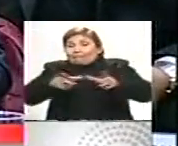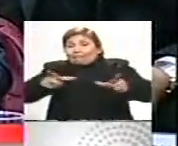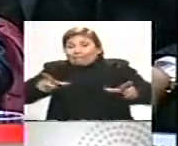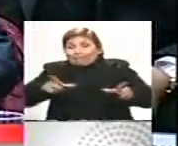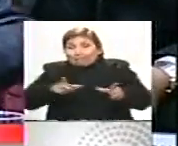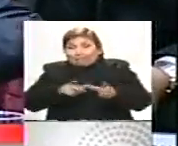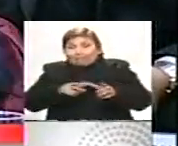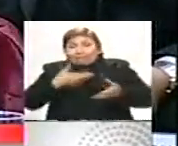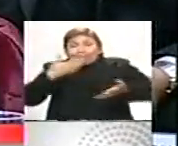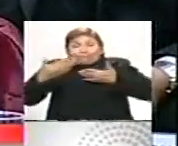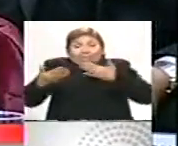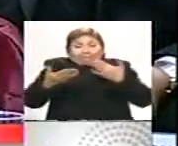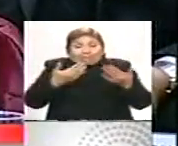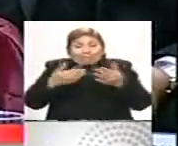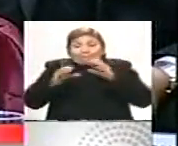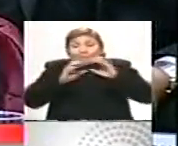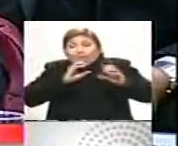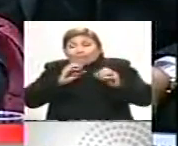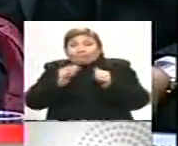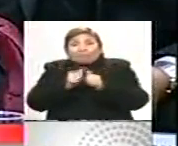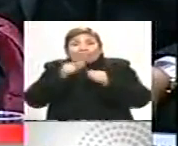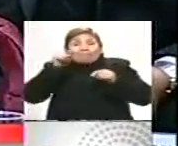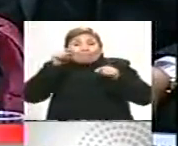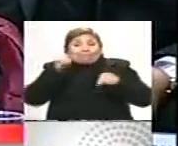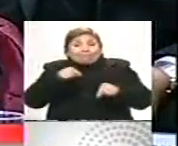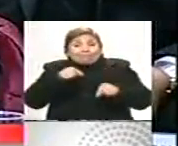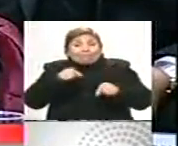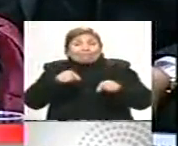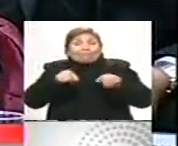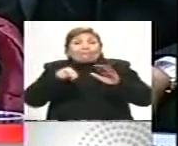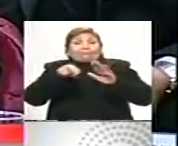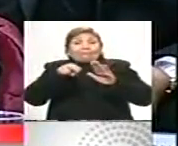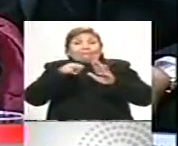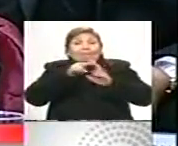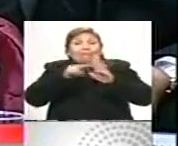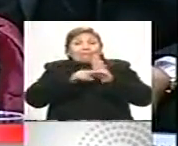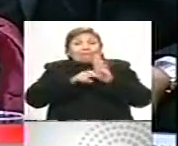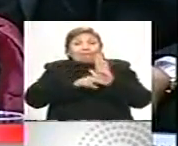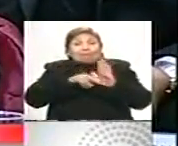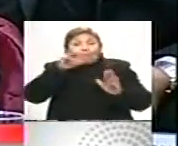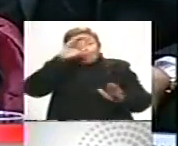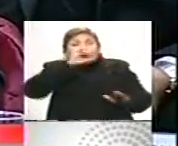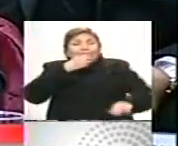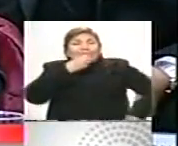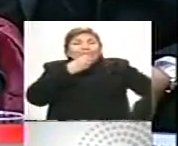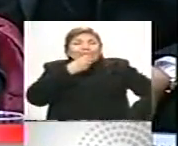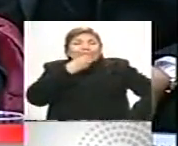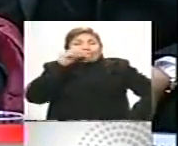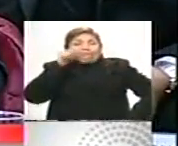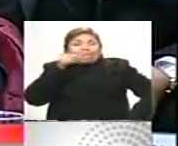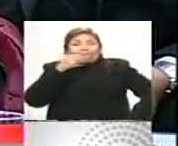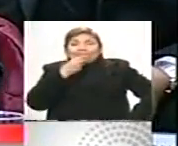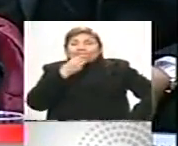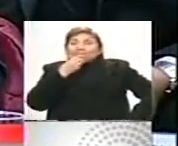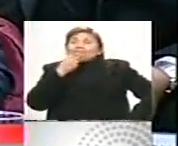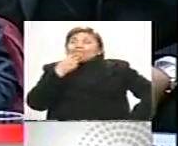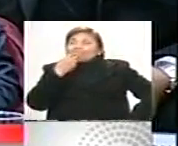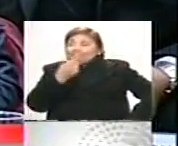diálogo, un espacio de concurrencia, y esta norma lo que busca es precisamente eso.